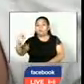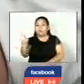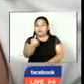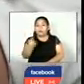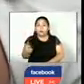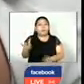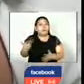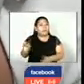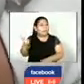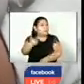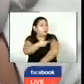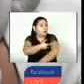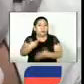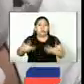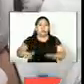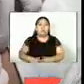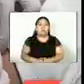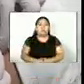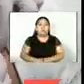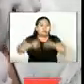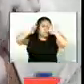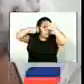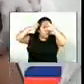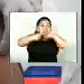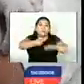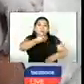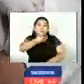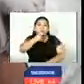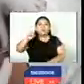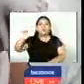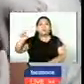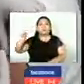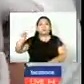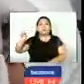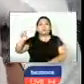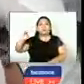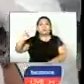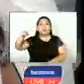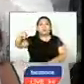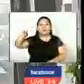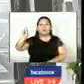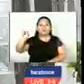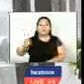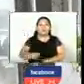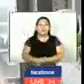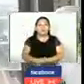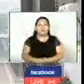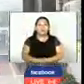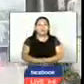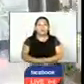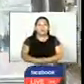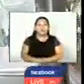vacunados contra el coronavirus. Con imágenes e informe de Enrique López Noticiero Hechos